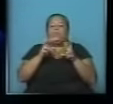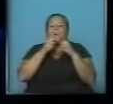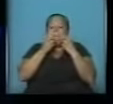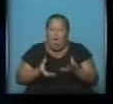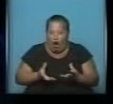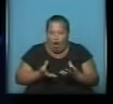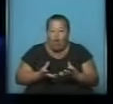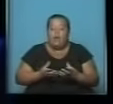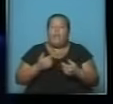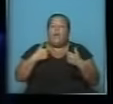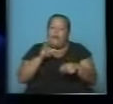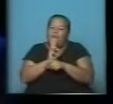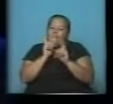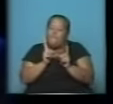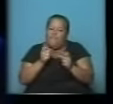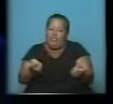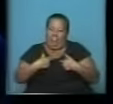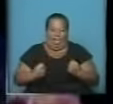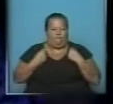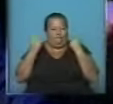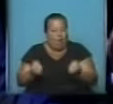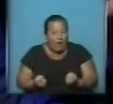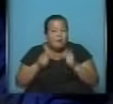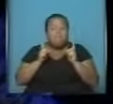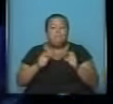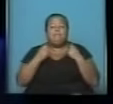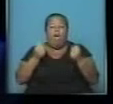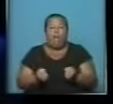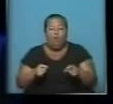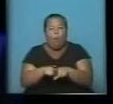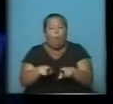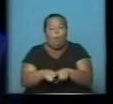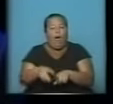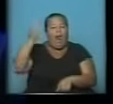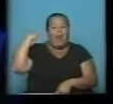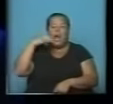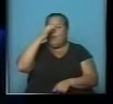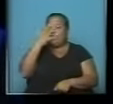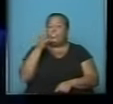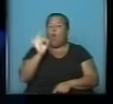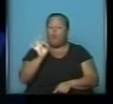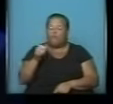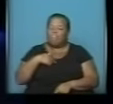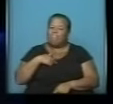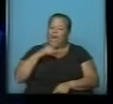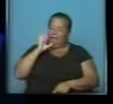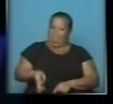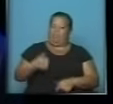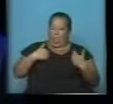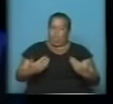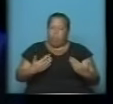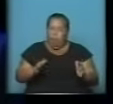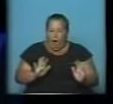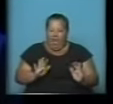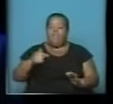mejoramos, la vamos a conservar, nos va a dar fuerza, la misma fuerza que tuvimos el 25 de octubre cuando nos dimos cuenta que se